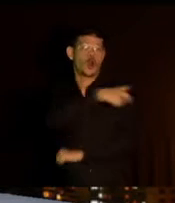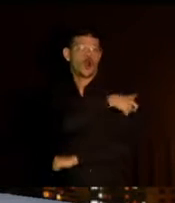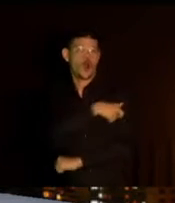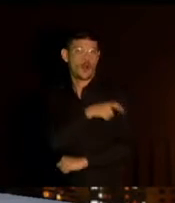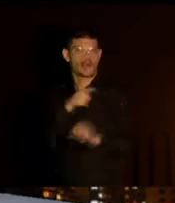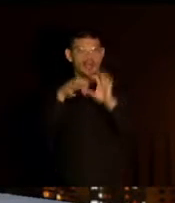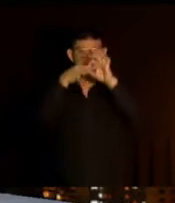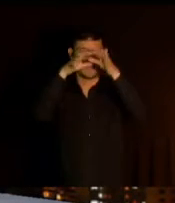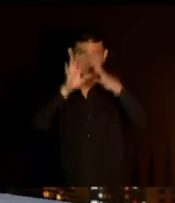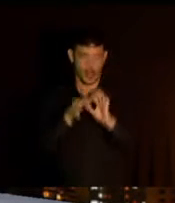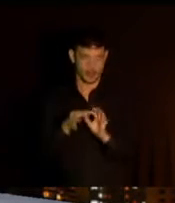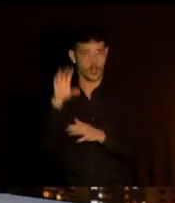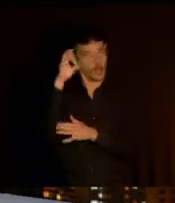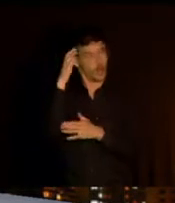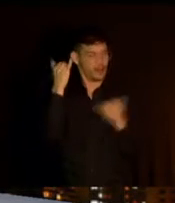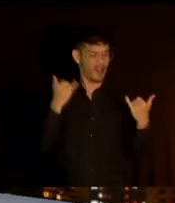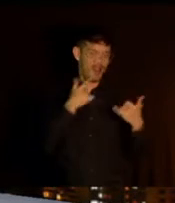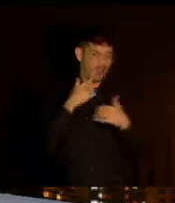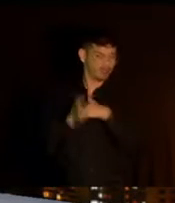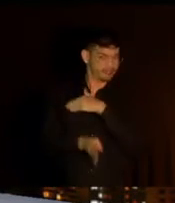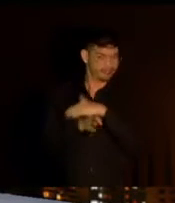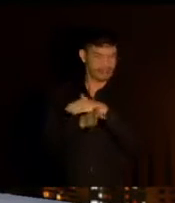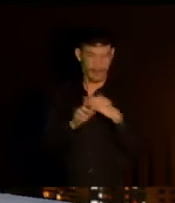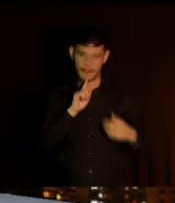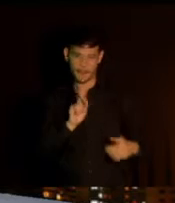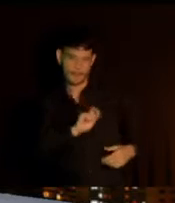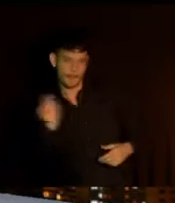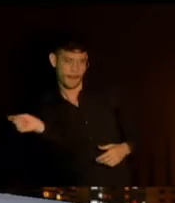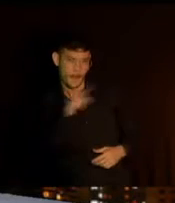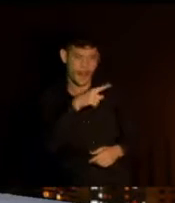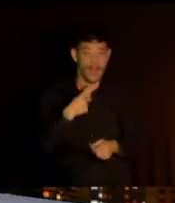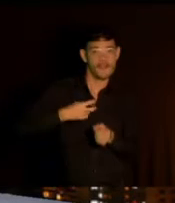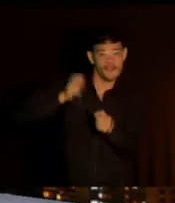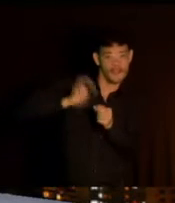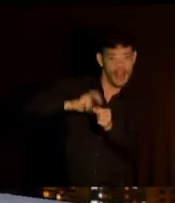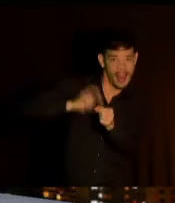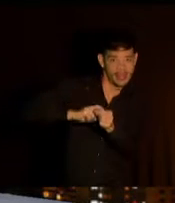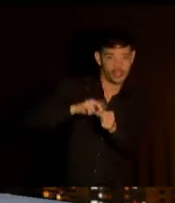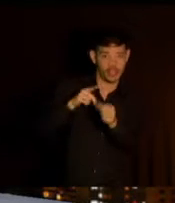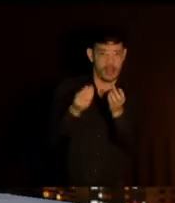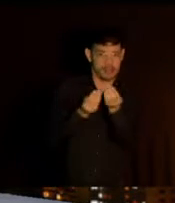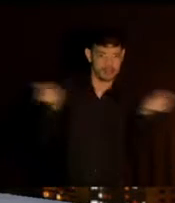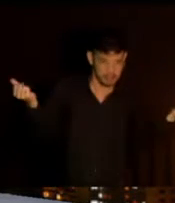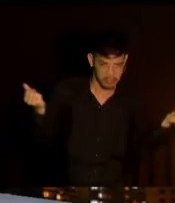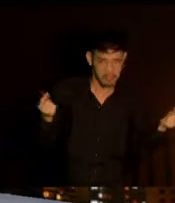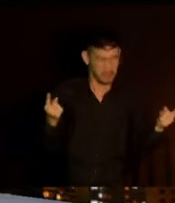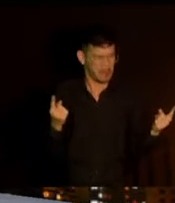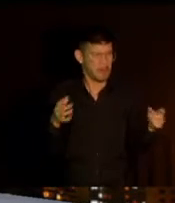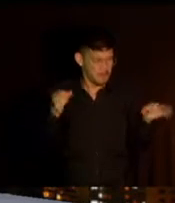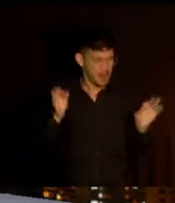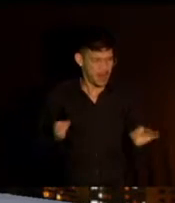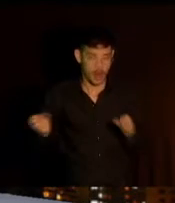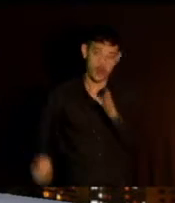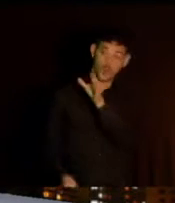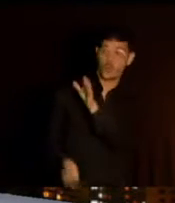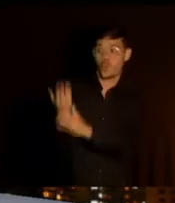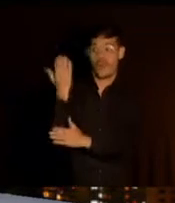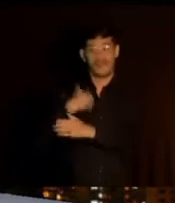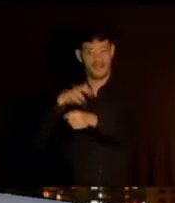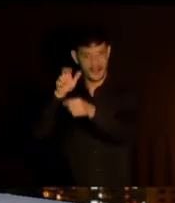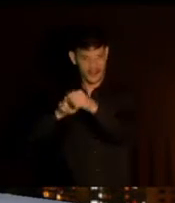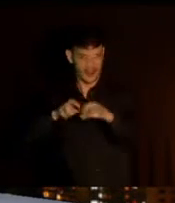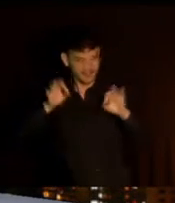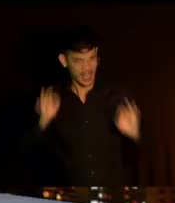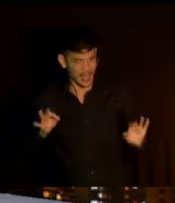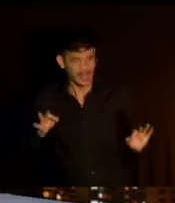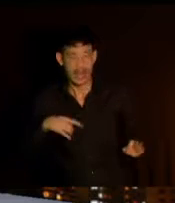se acaban las federaciones, pero también se habla que habrá la creación de nuevas federaciones. David, ¿cómo está? Muy buenas noches. Muy buenas